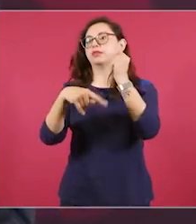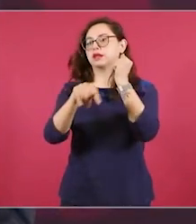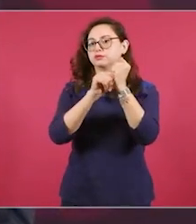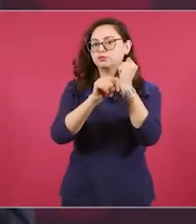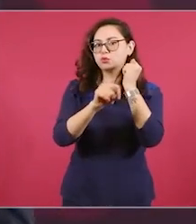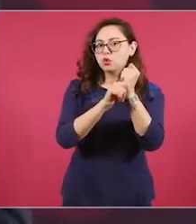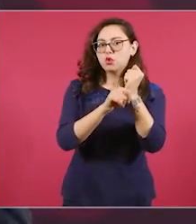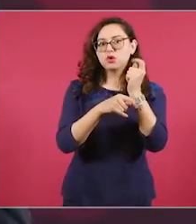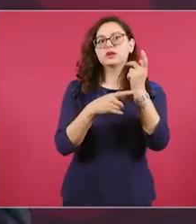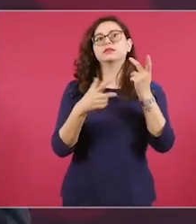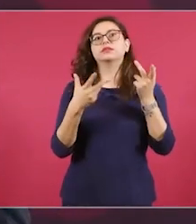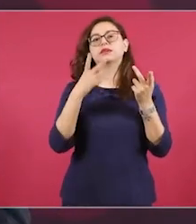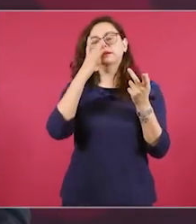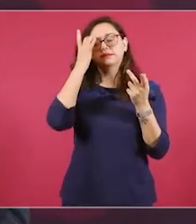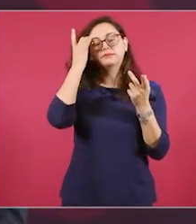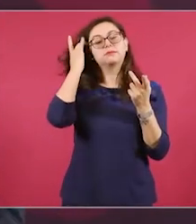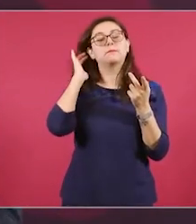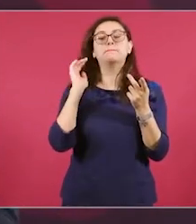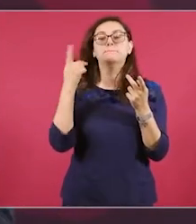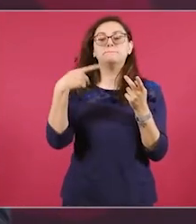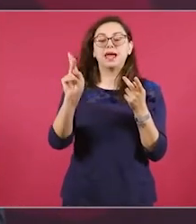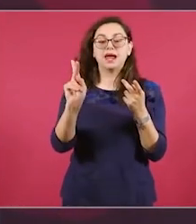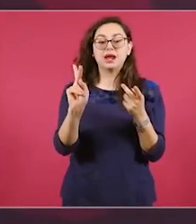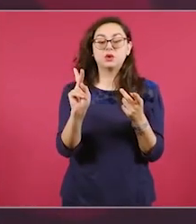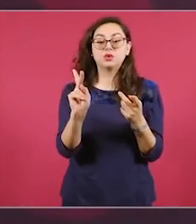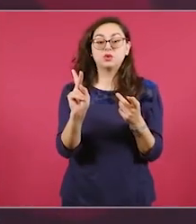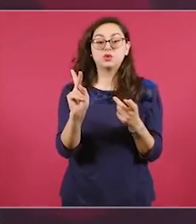transporte. Sin embargo,